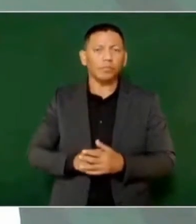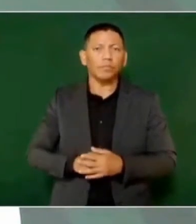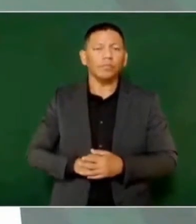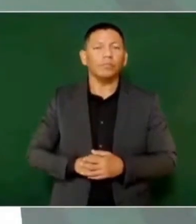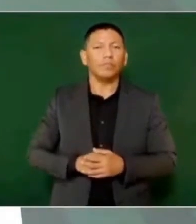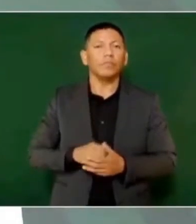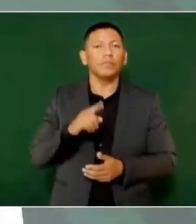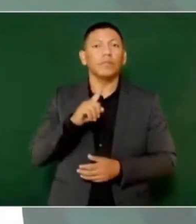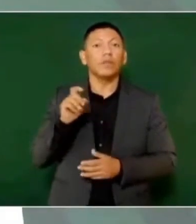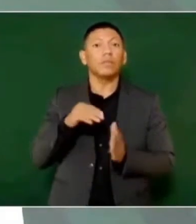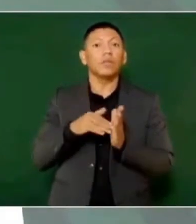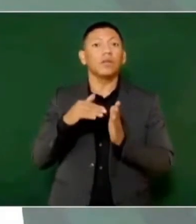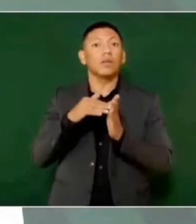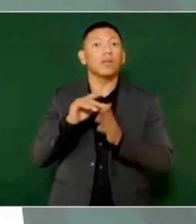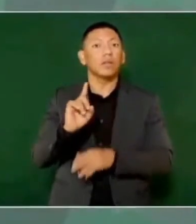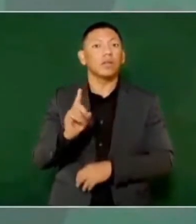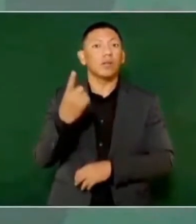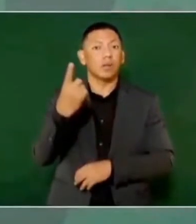100 millones de dólares.